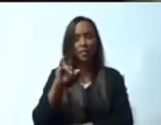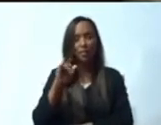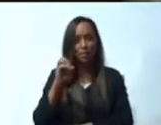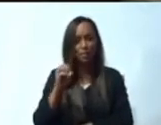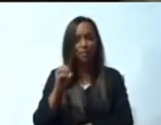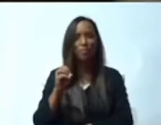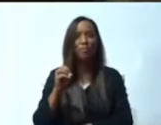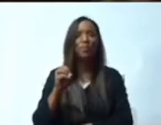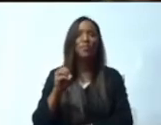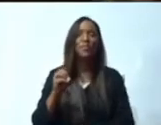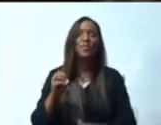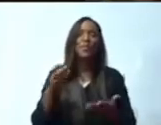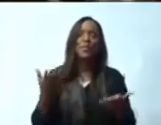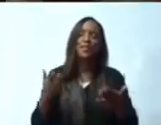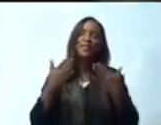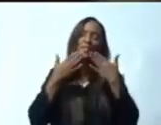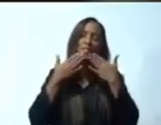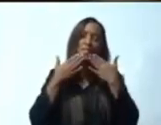honorable.